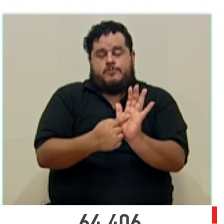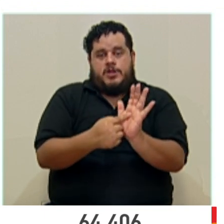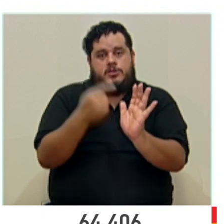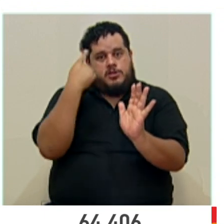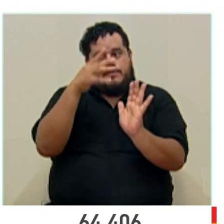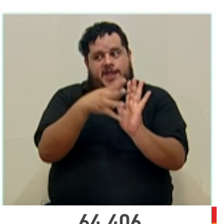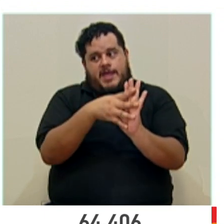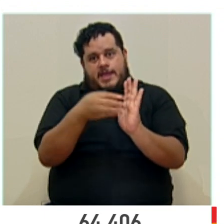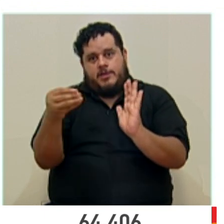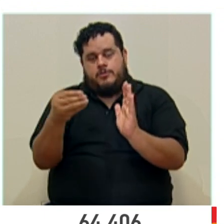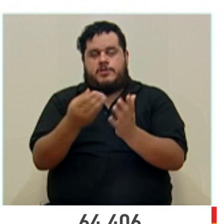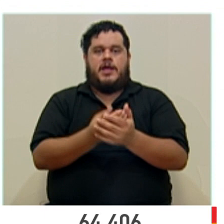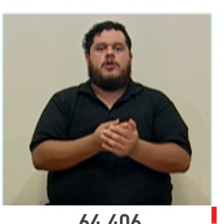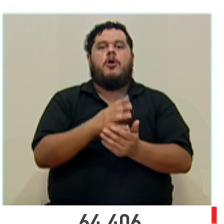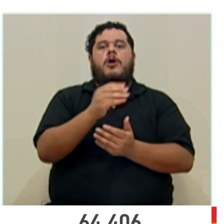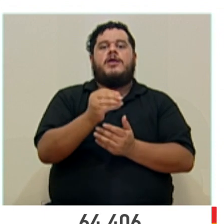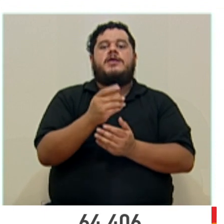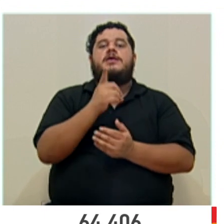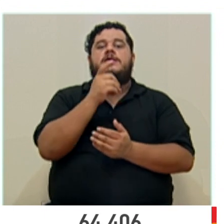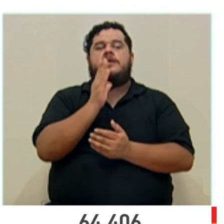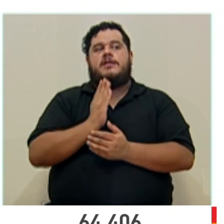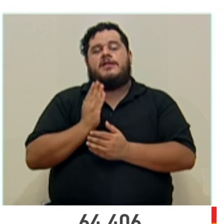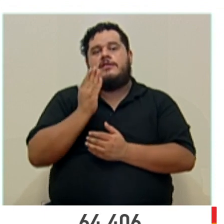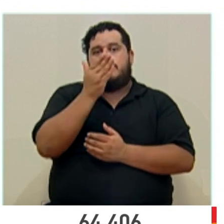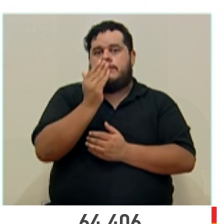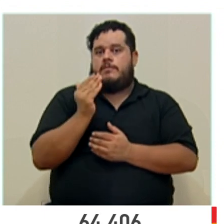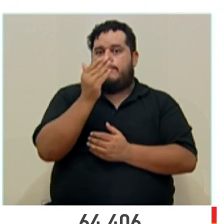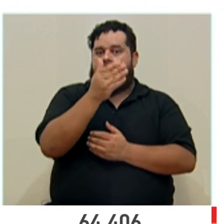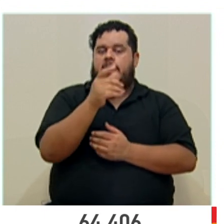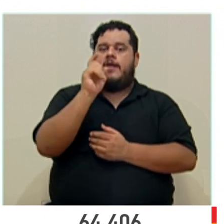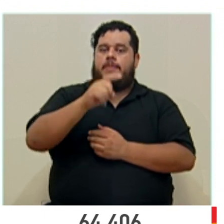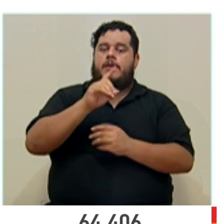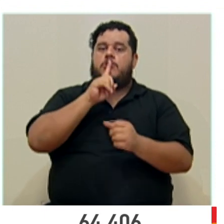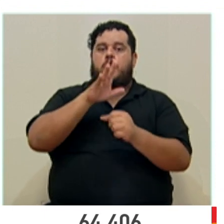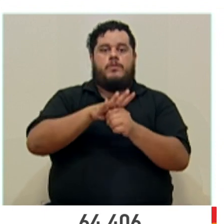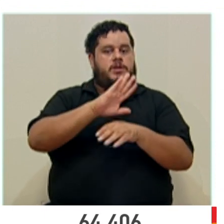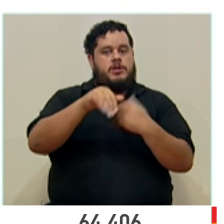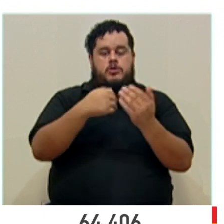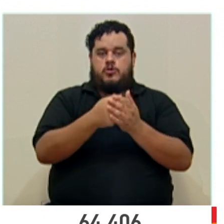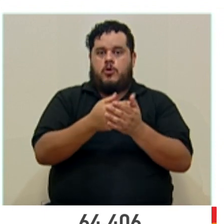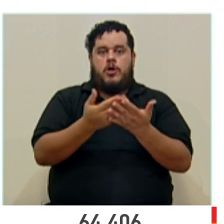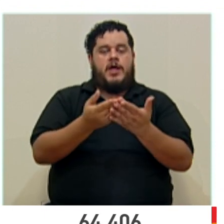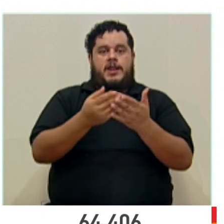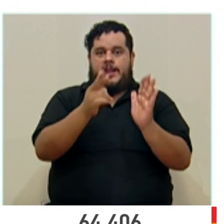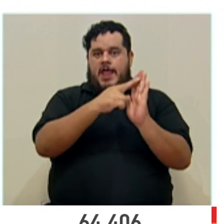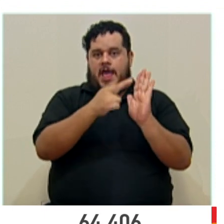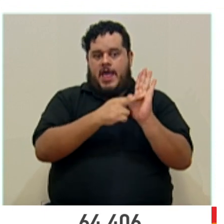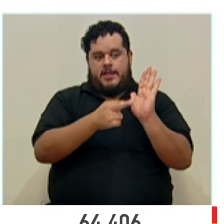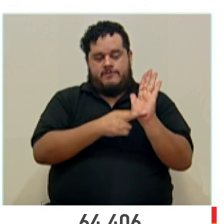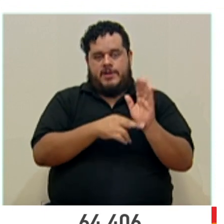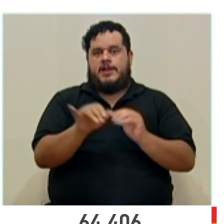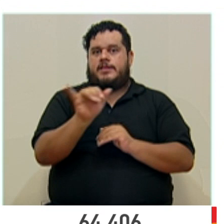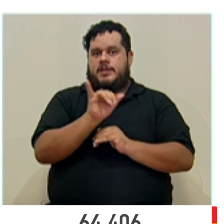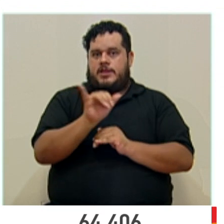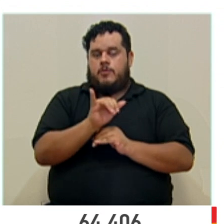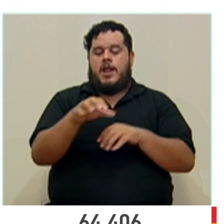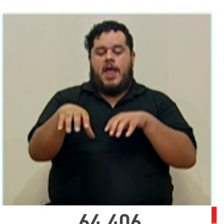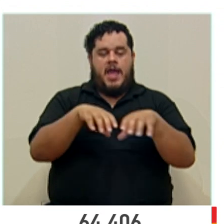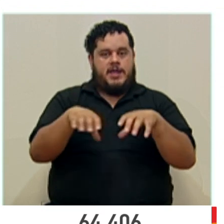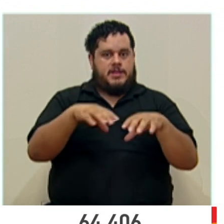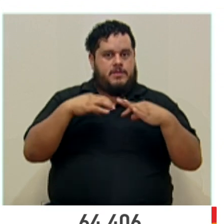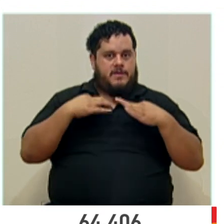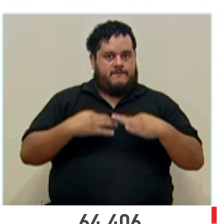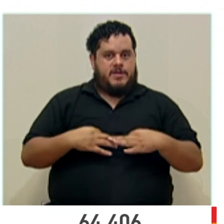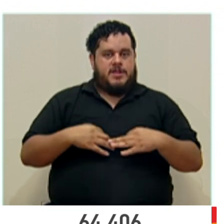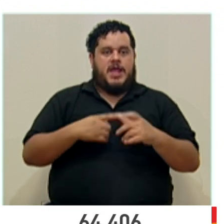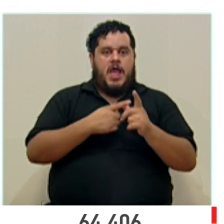Y señalar quienes asisten tienen que obviamente cumplir todas las disposiciones, incluso actividad física